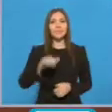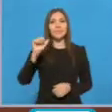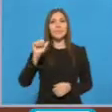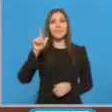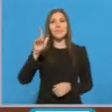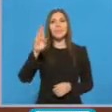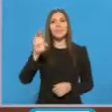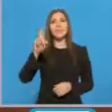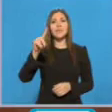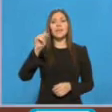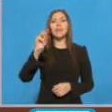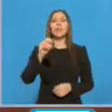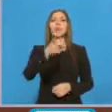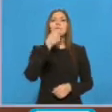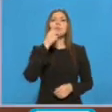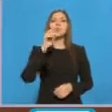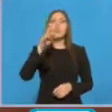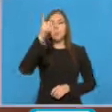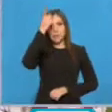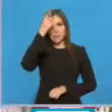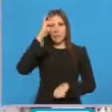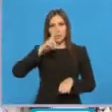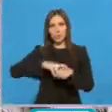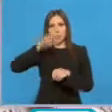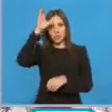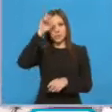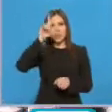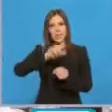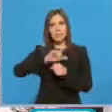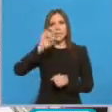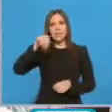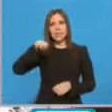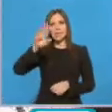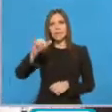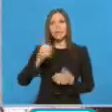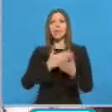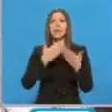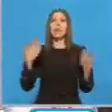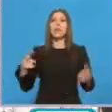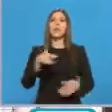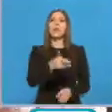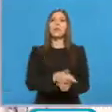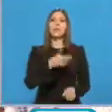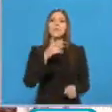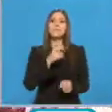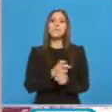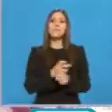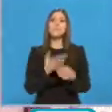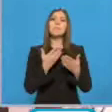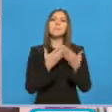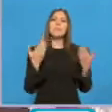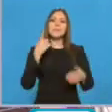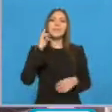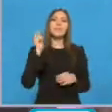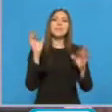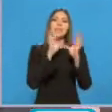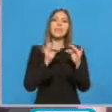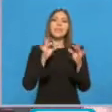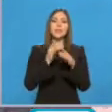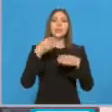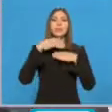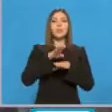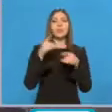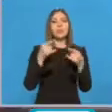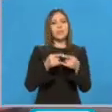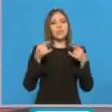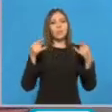Camasco, él es subdirector de Extensión Cultural del INBA, es quien nos va a dar esta invitación precisamente para hablarnos de estas